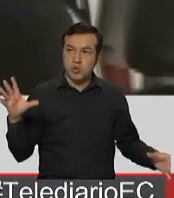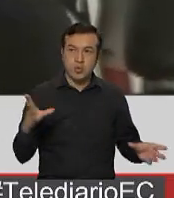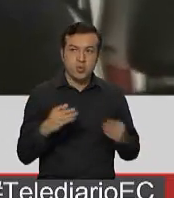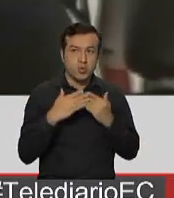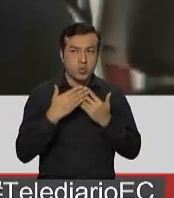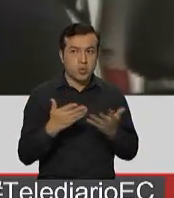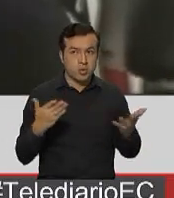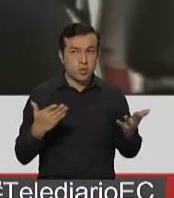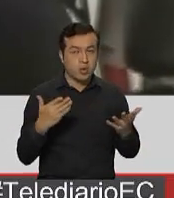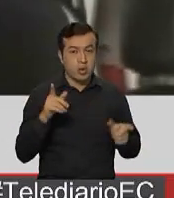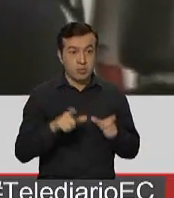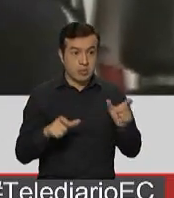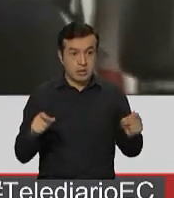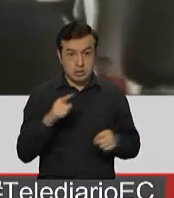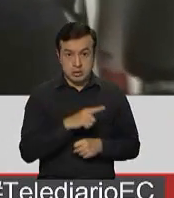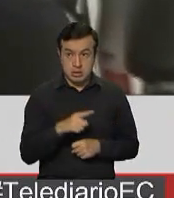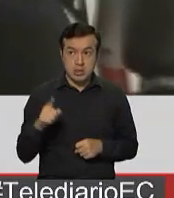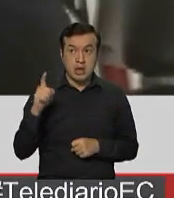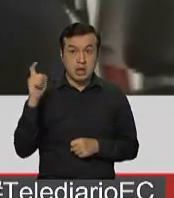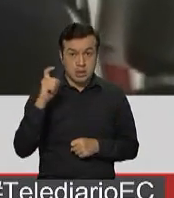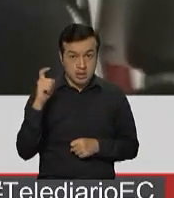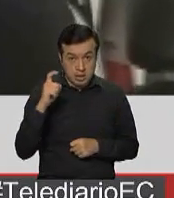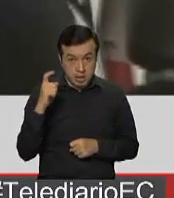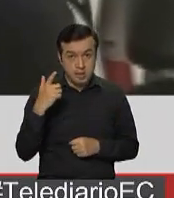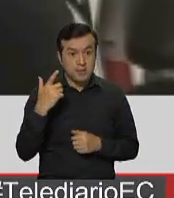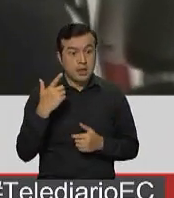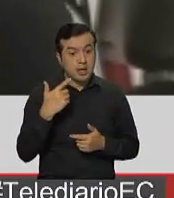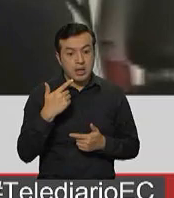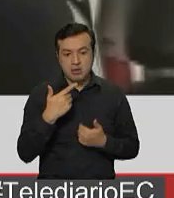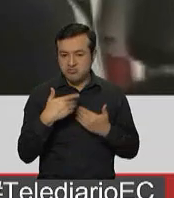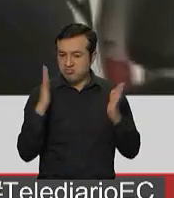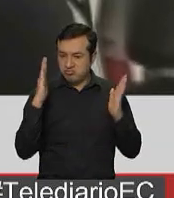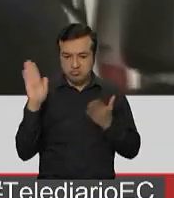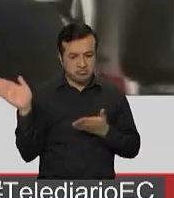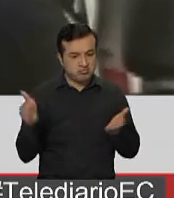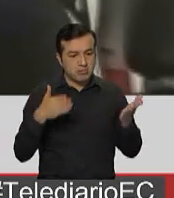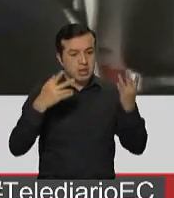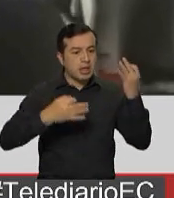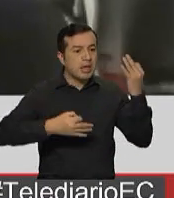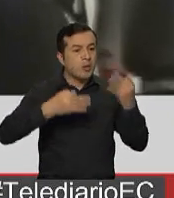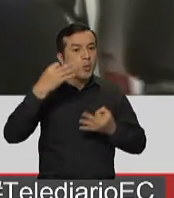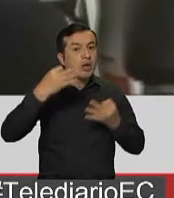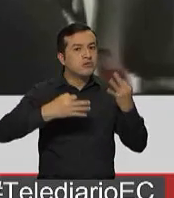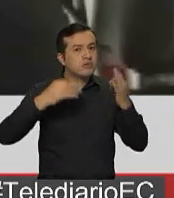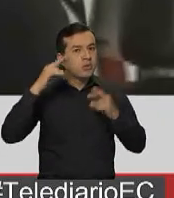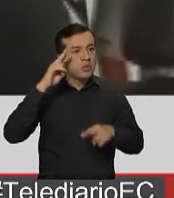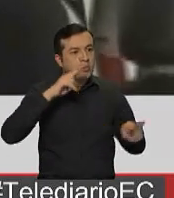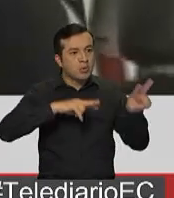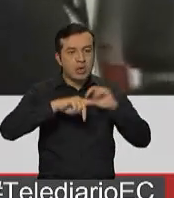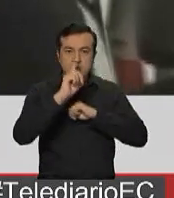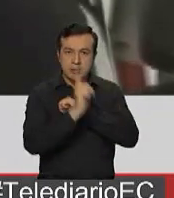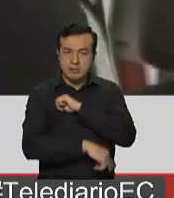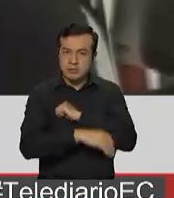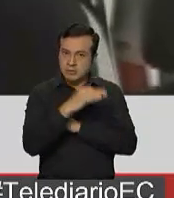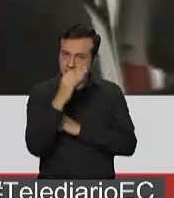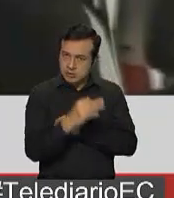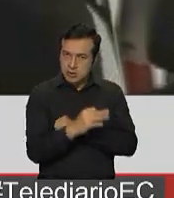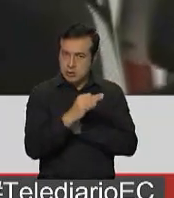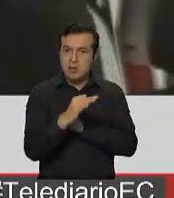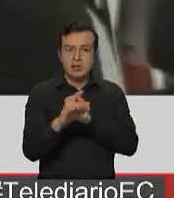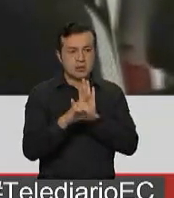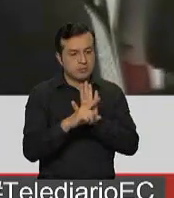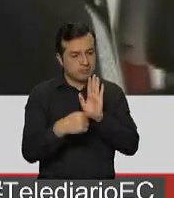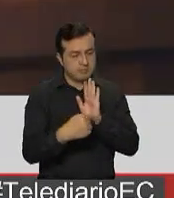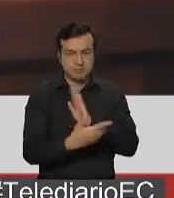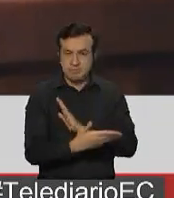levantamiento de la inmunidad parlamentaria para que estos actos sean investigados y sean sentenciados conforme dicta la